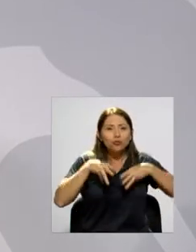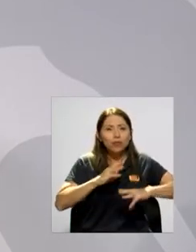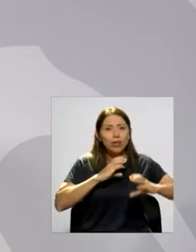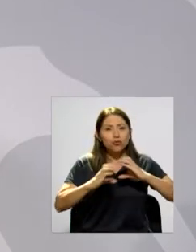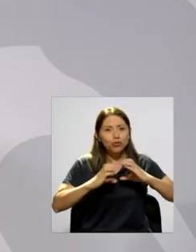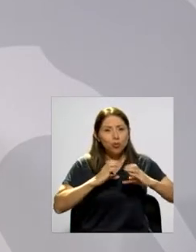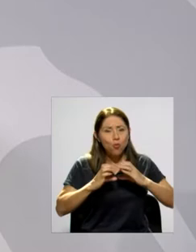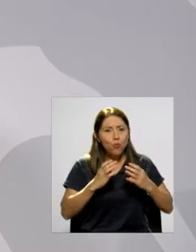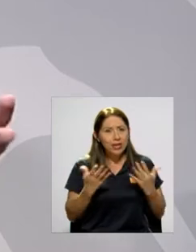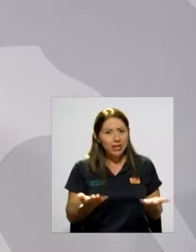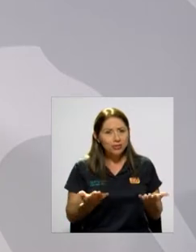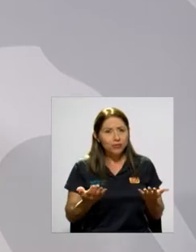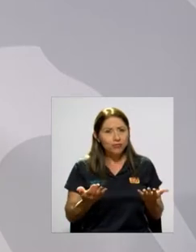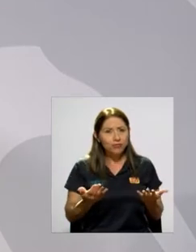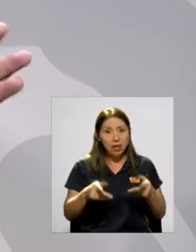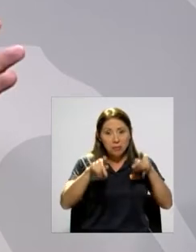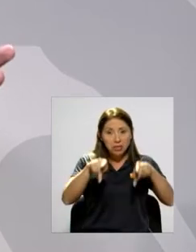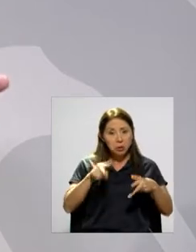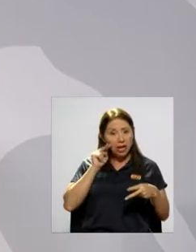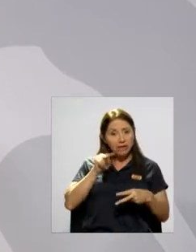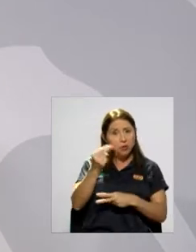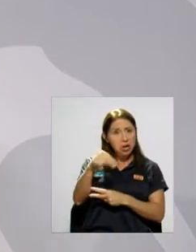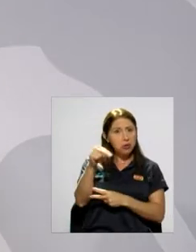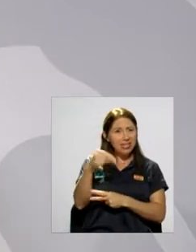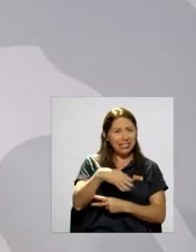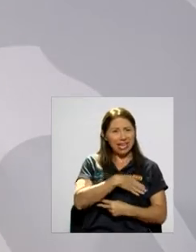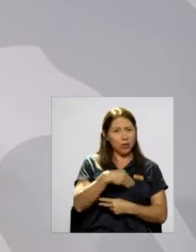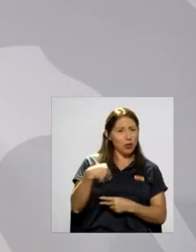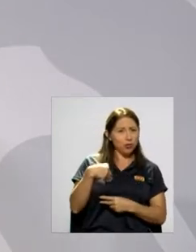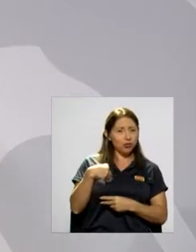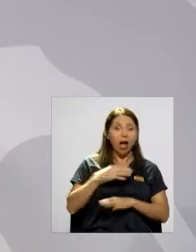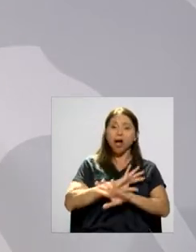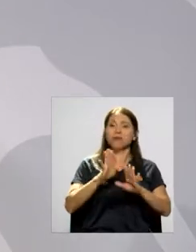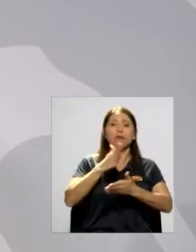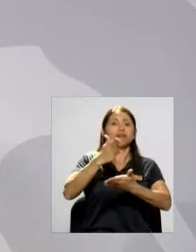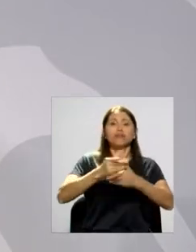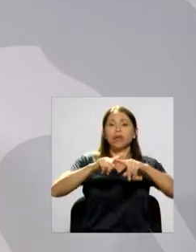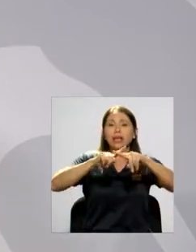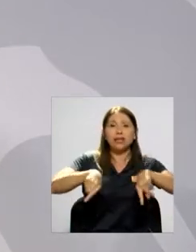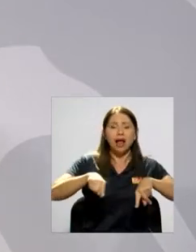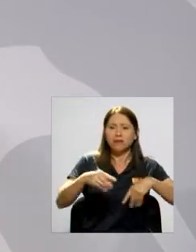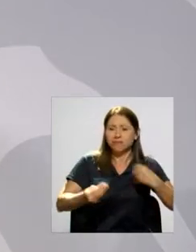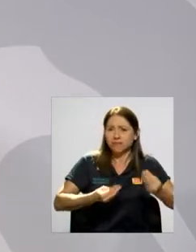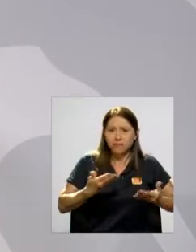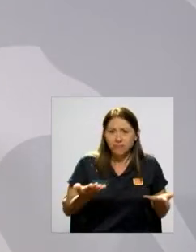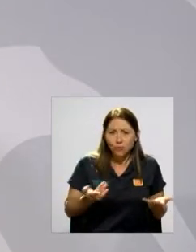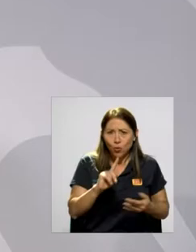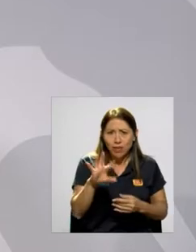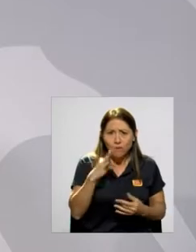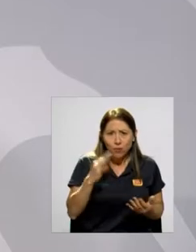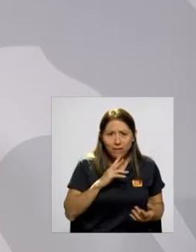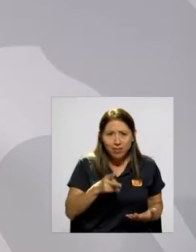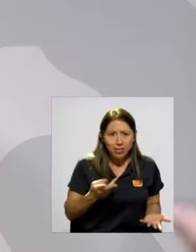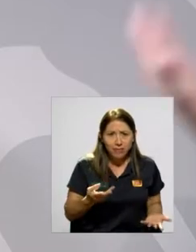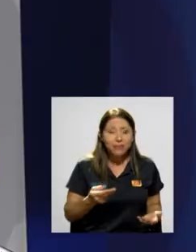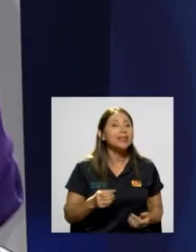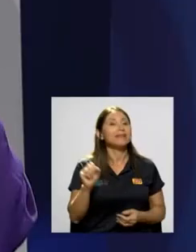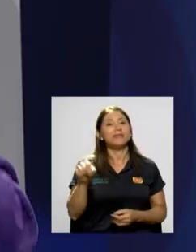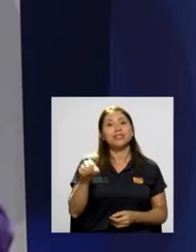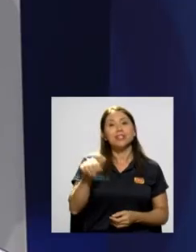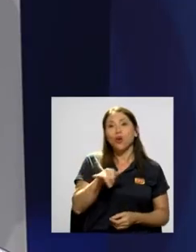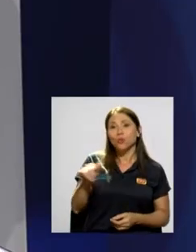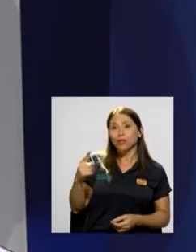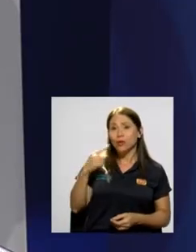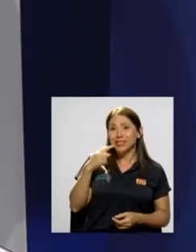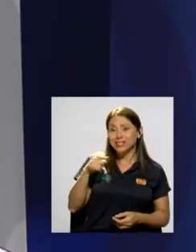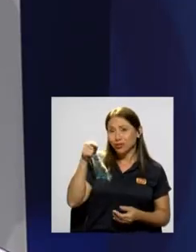que cancelar una suscripción por algo que a mí no me gusta pues no es tampoco la vía, ¿no? No, sí, para fortalecer. Esto como usted mencionó lo habíamos visto